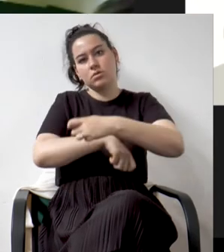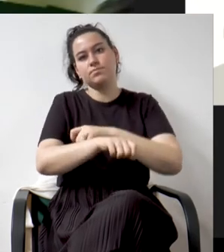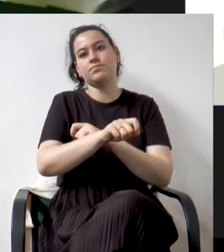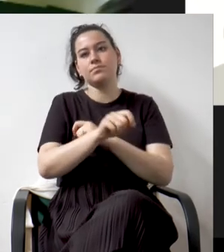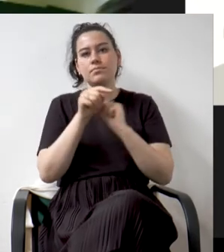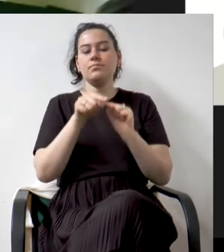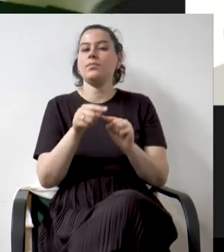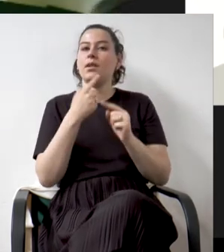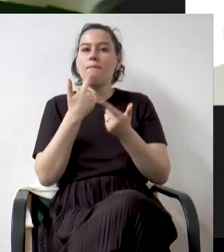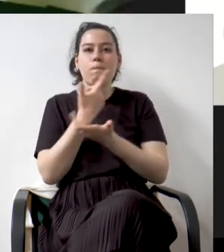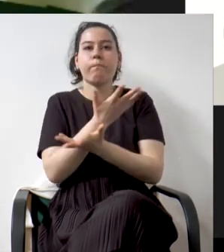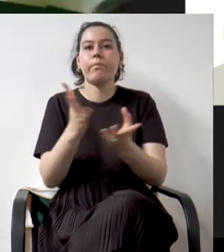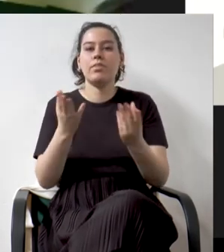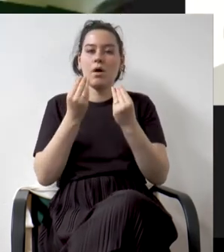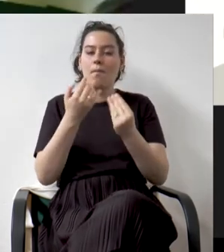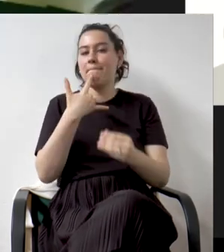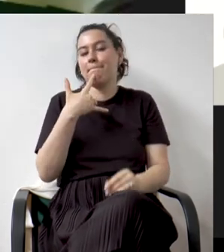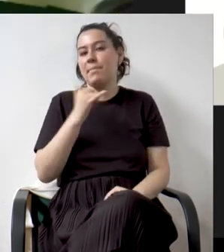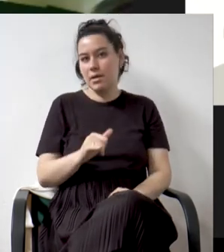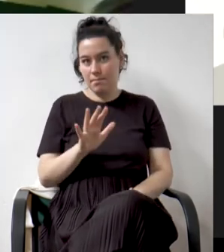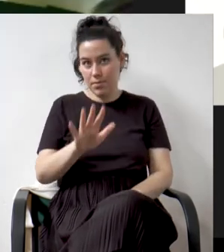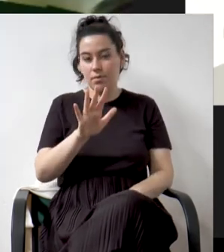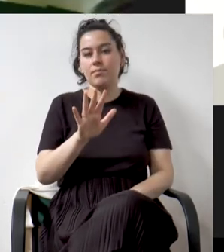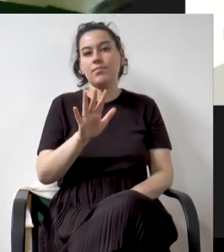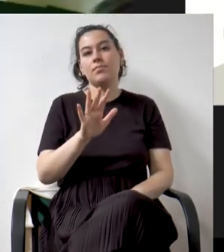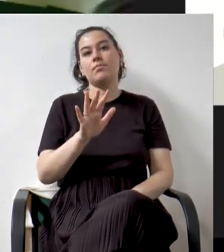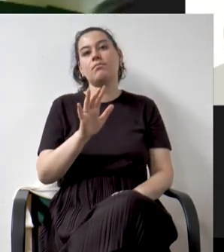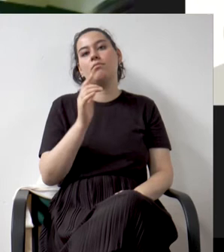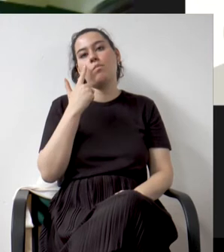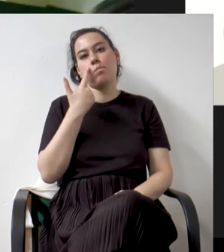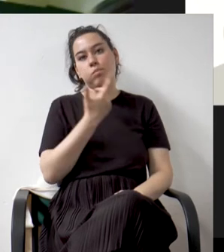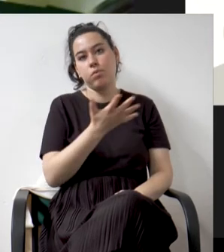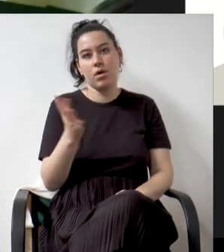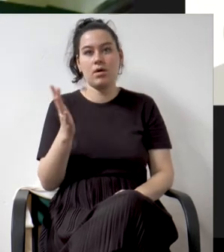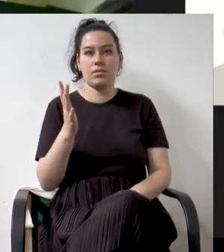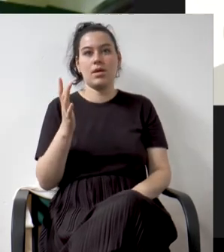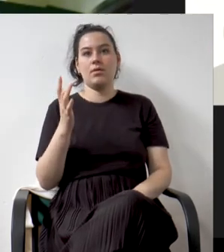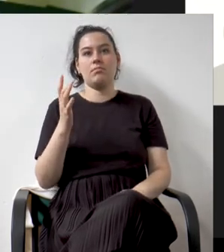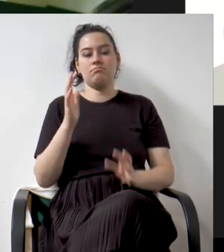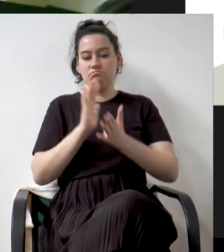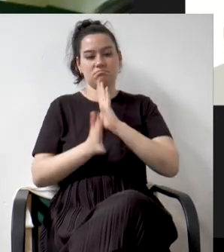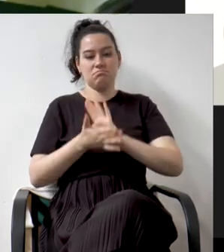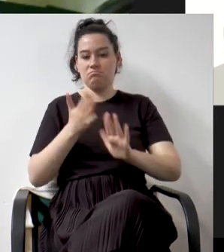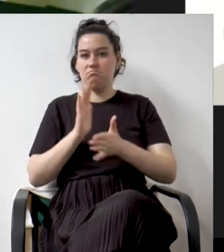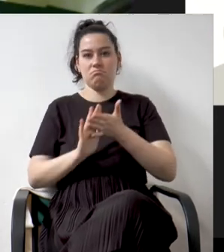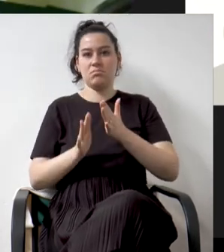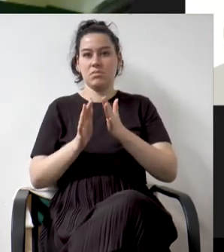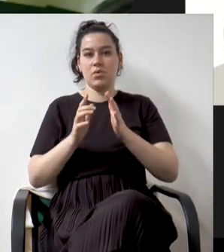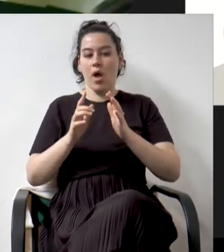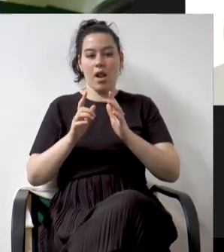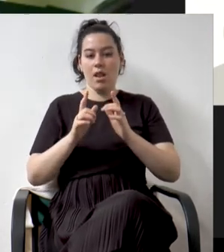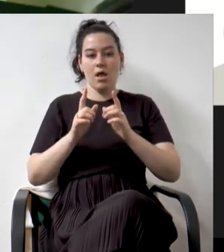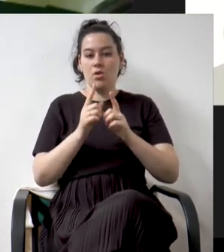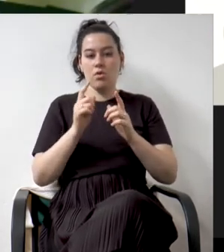que se ve visualizado, por ejemplo, a través de la liberación de la matrícula, del ingreso de los estudiantes, un